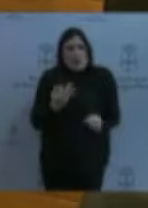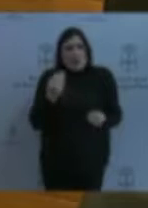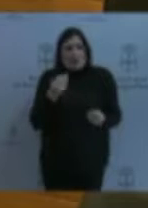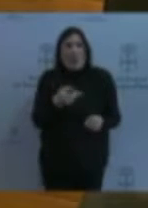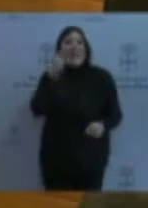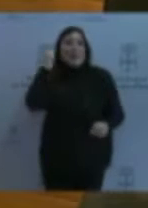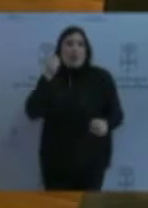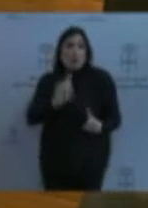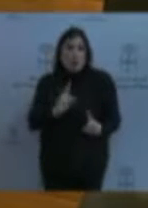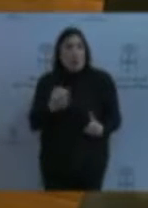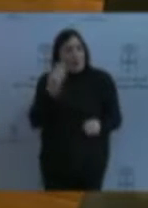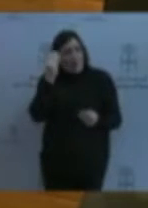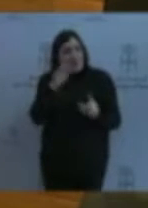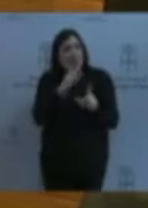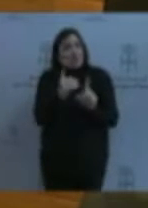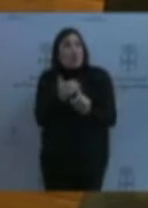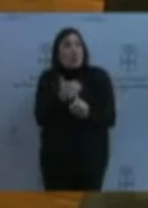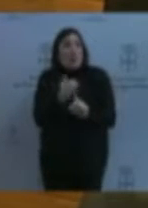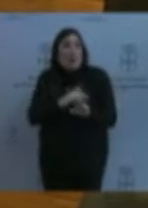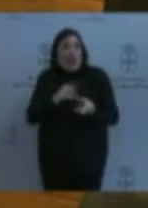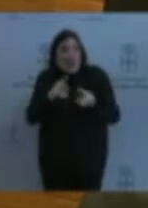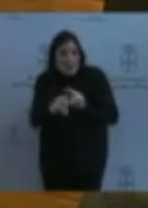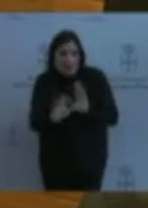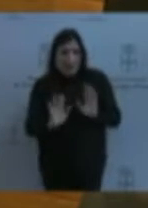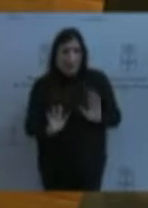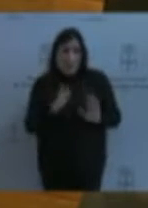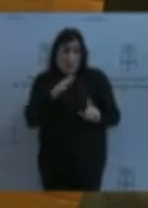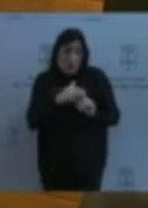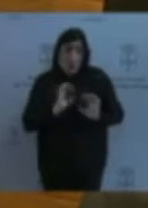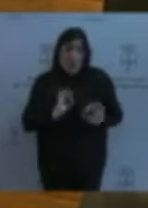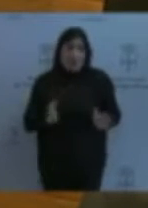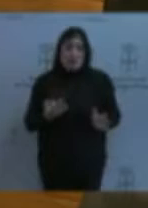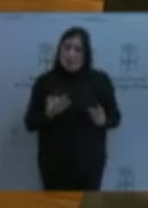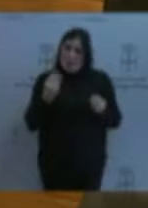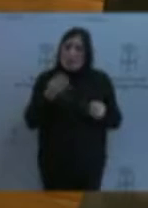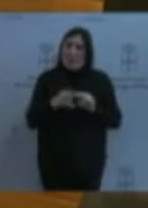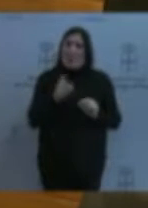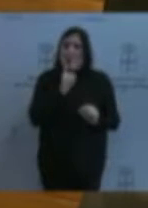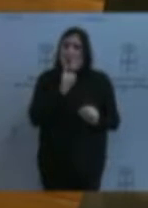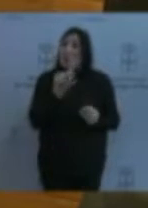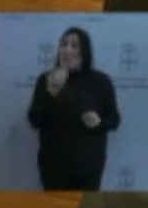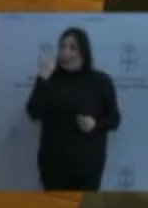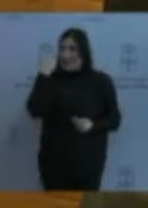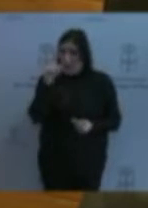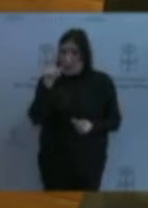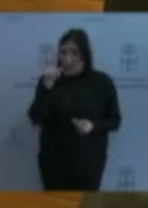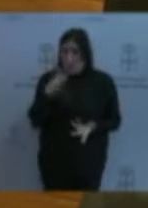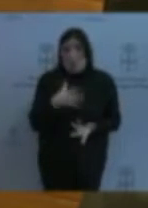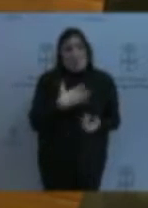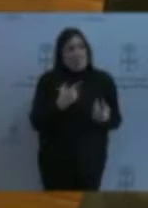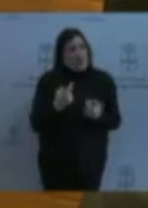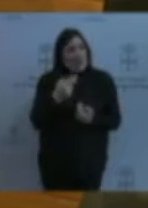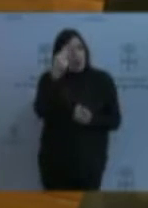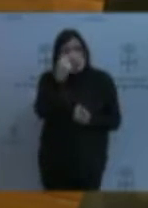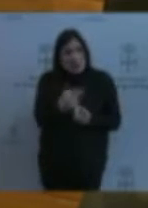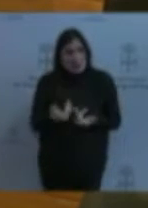lo que ya existe, pero hay que ser consciente de que habrá que respetar posibles zonas de inundación en los